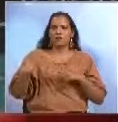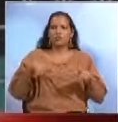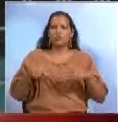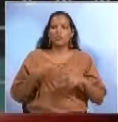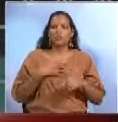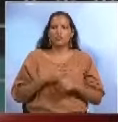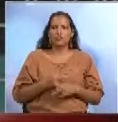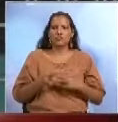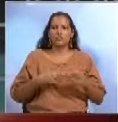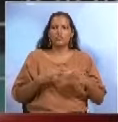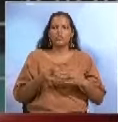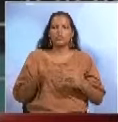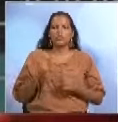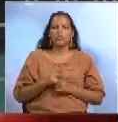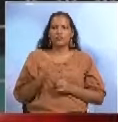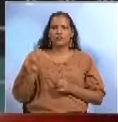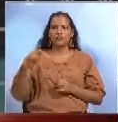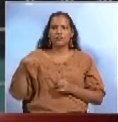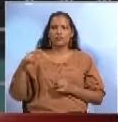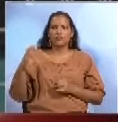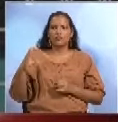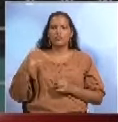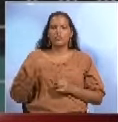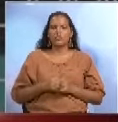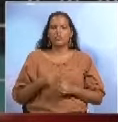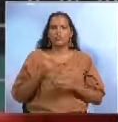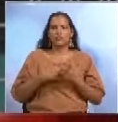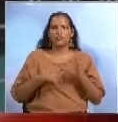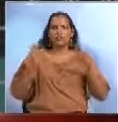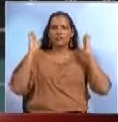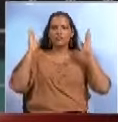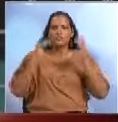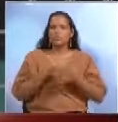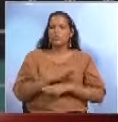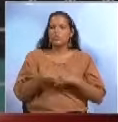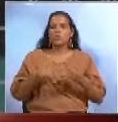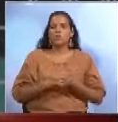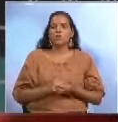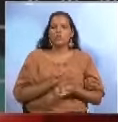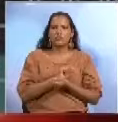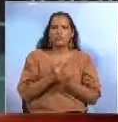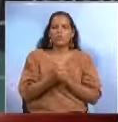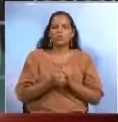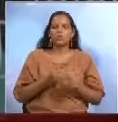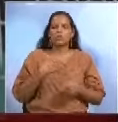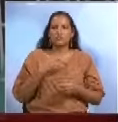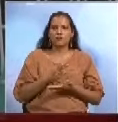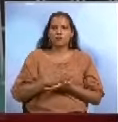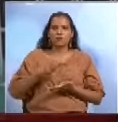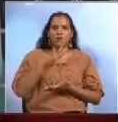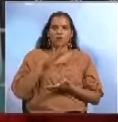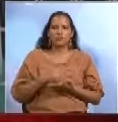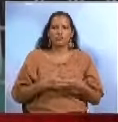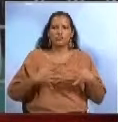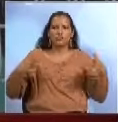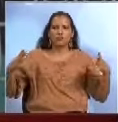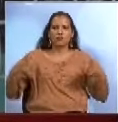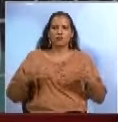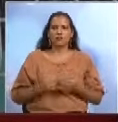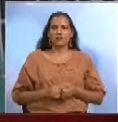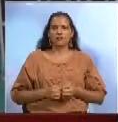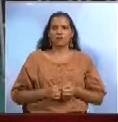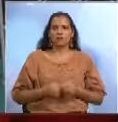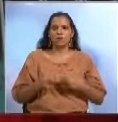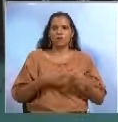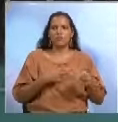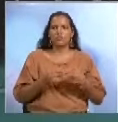estaba programado hacerse un PAI tipo modelo para que atienda a todos los barrios, porque este es el barrio más grande y mejor